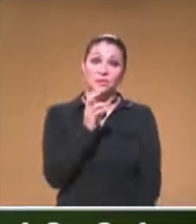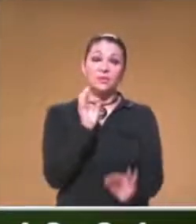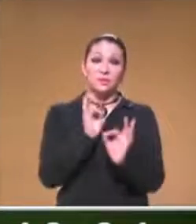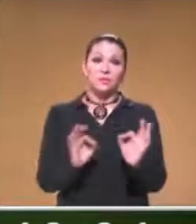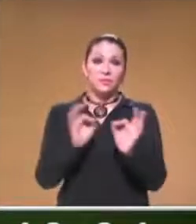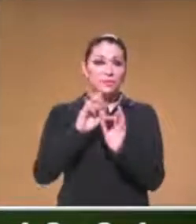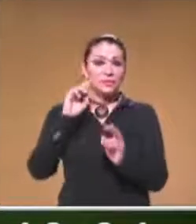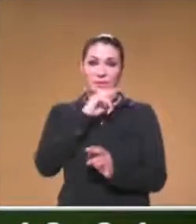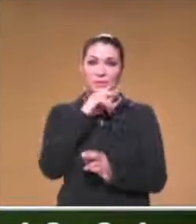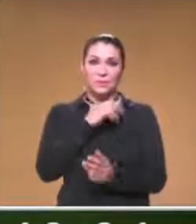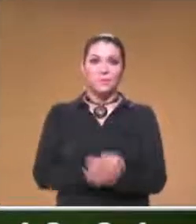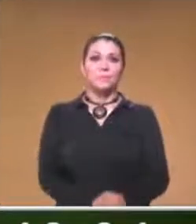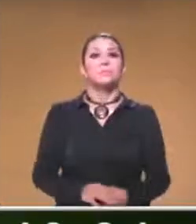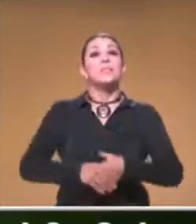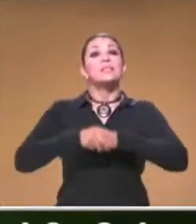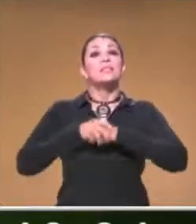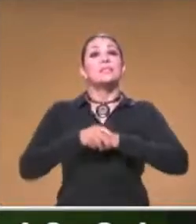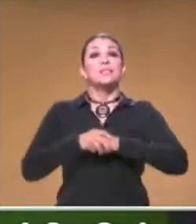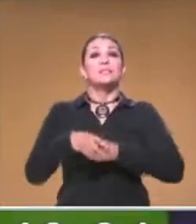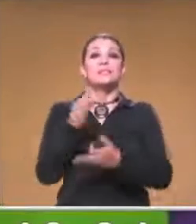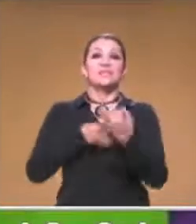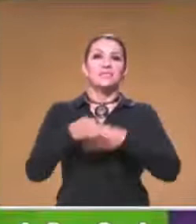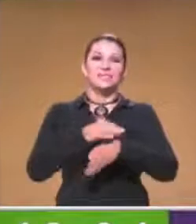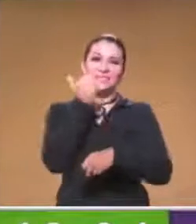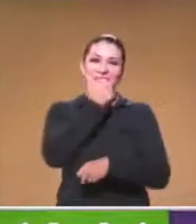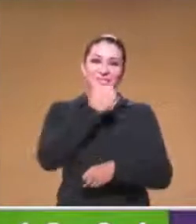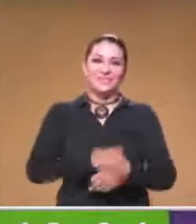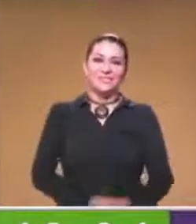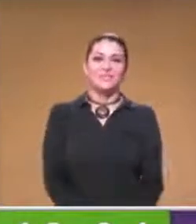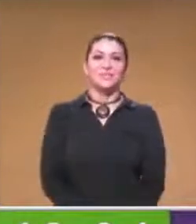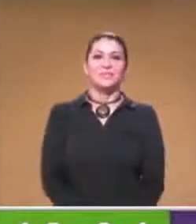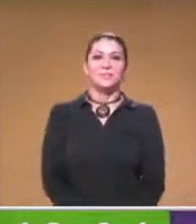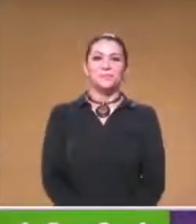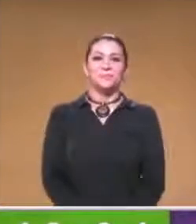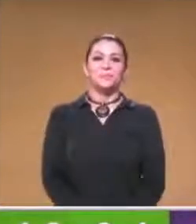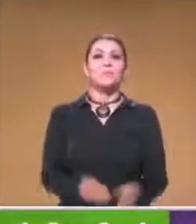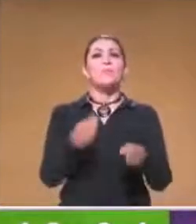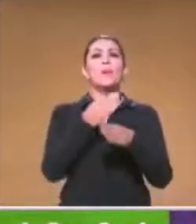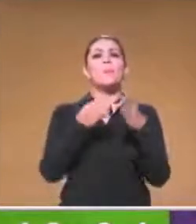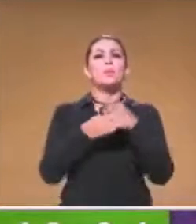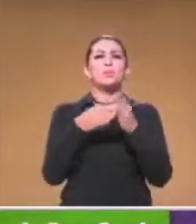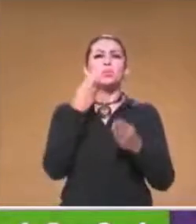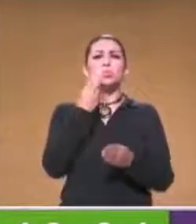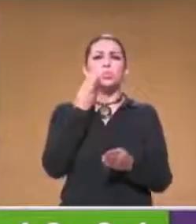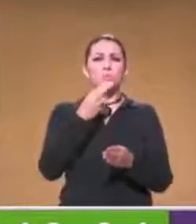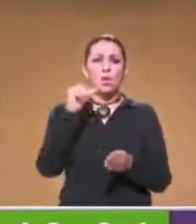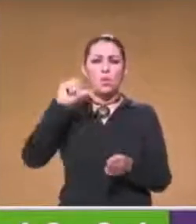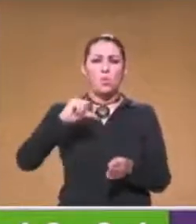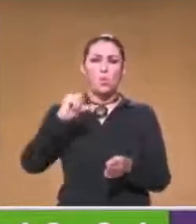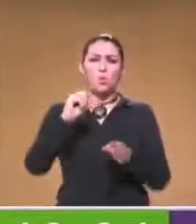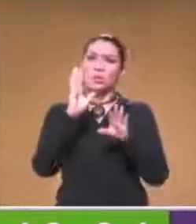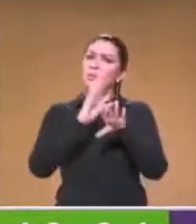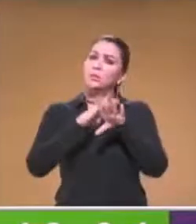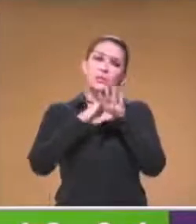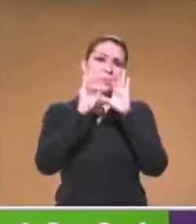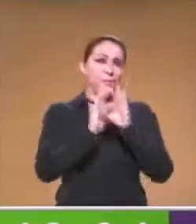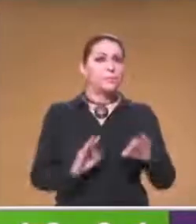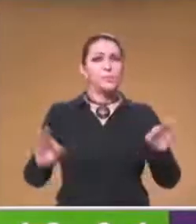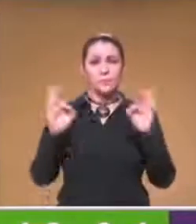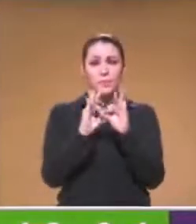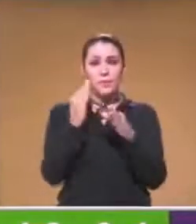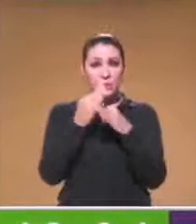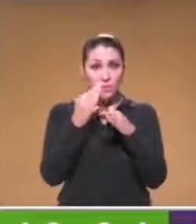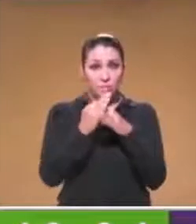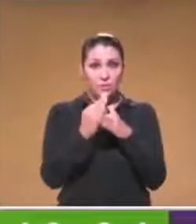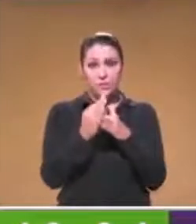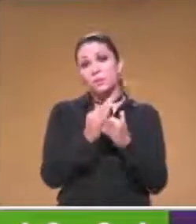empezamos. Saludos a mis chicos de radio. Bien, materiales necesarios. Lo más importante para nosotros en estas semanas de refuerzo,